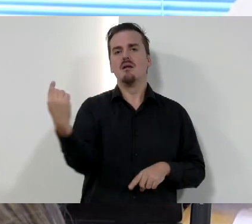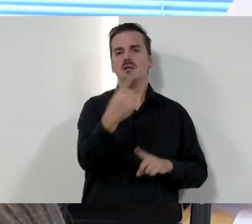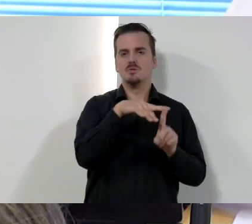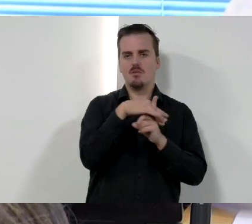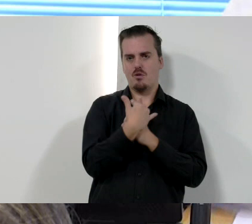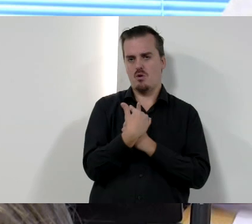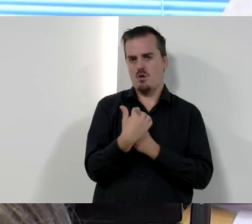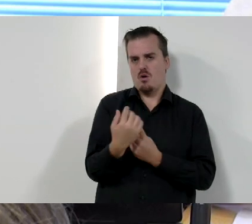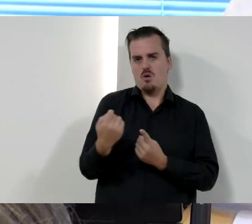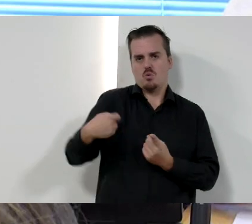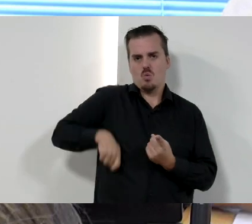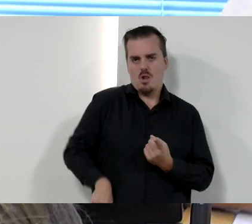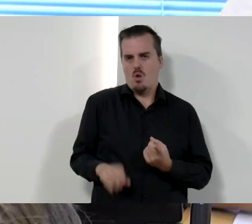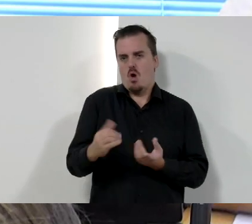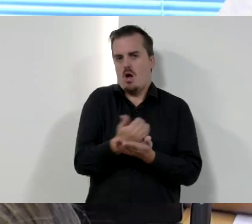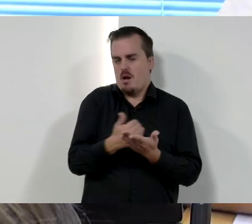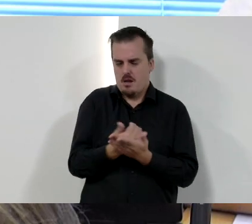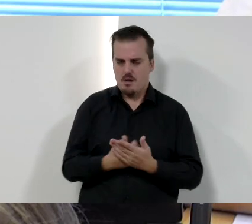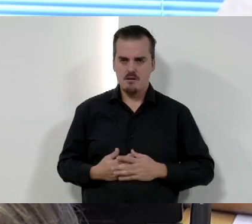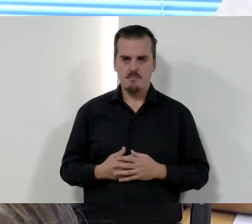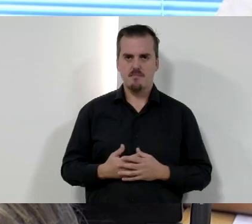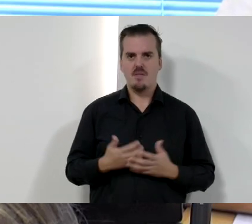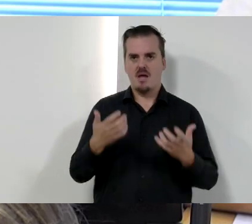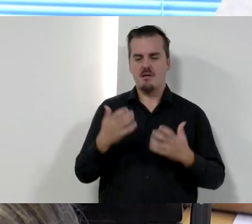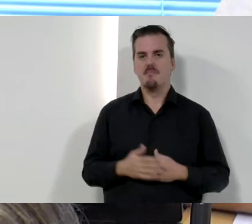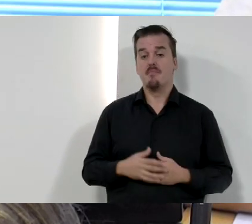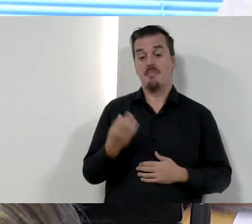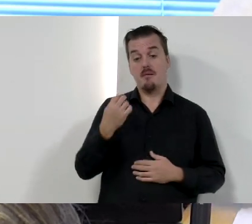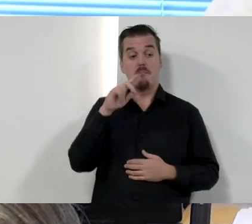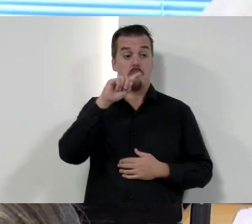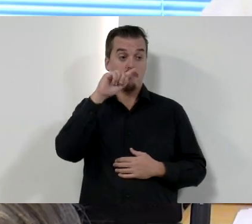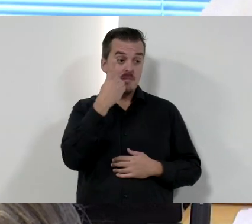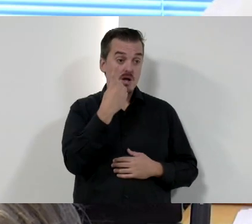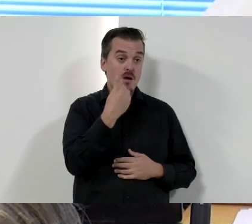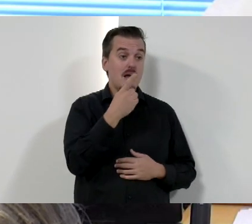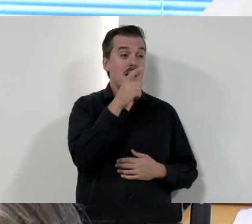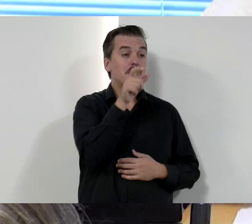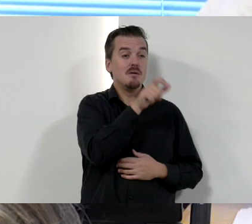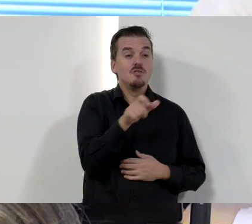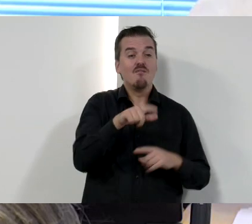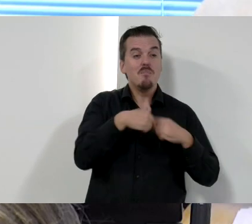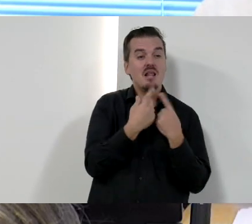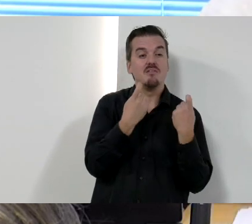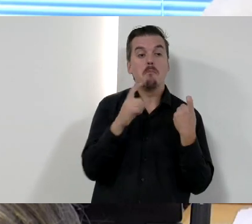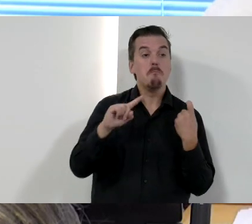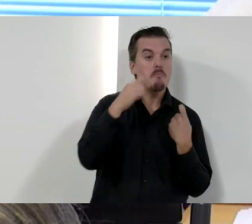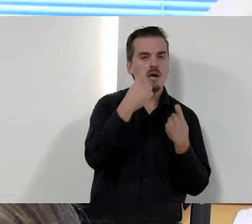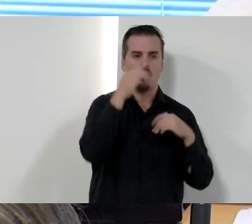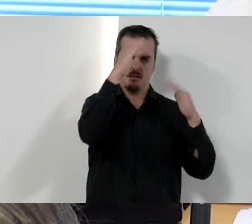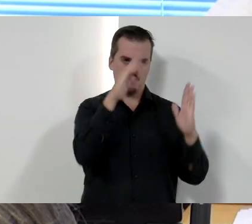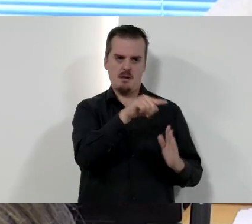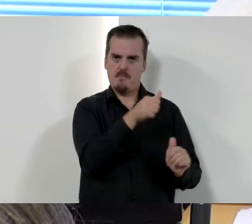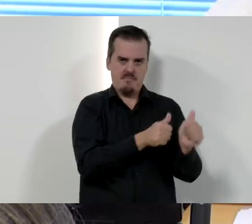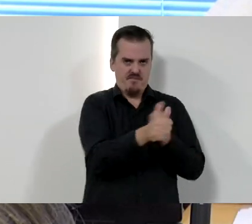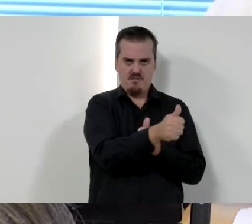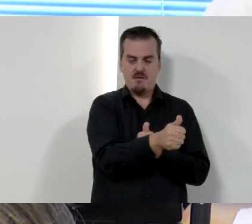defendemos ahora y lo seguiremos defendiendo, porque hay que atender primero a los que más lo necesitan. Otra cosa es que después de hacer esa